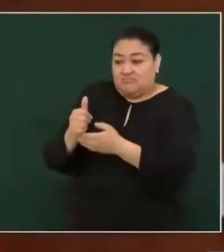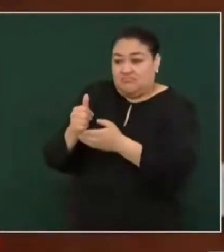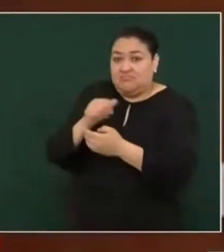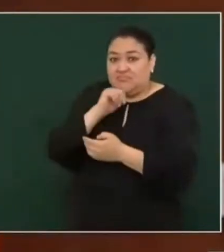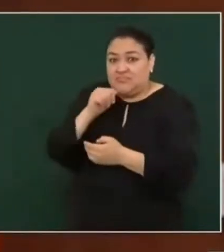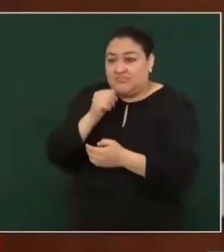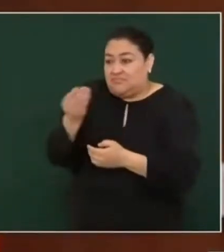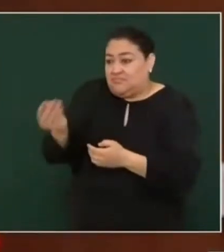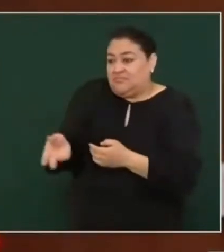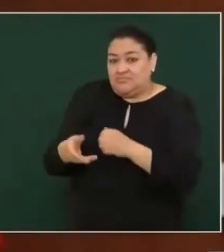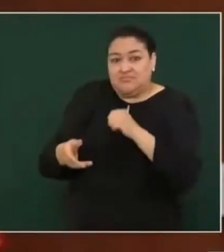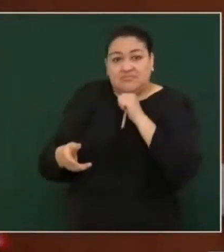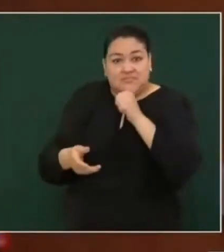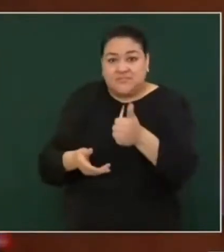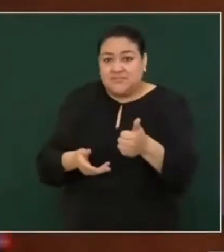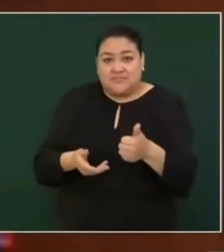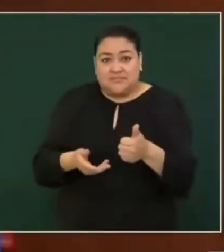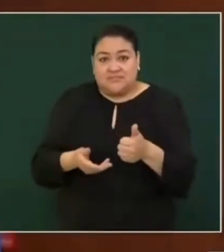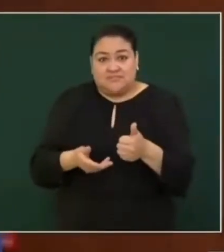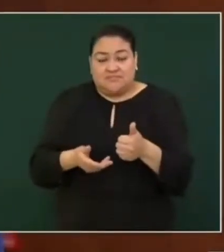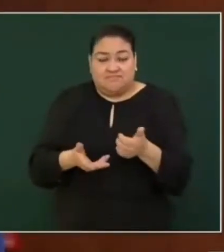gente.